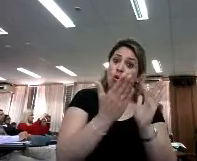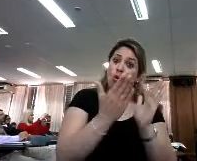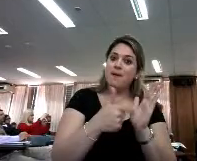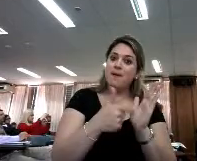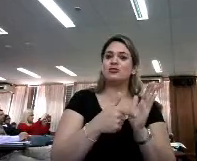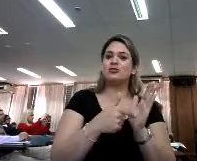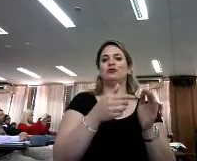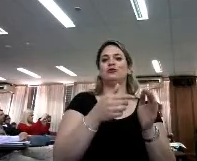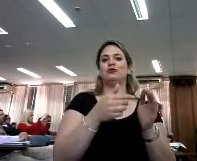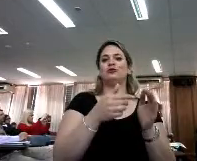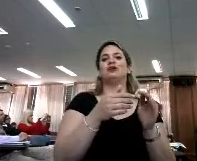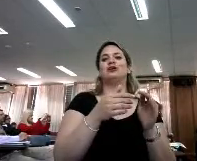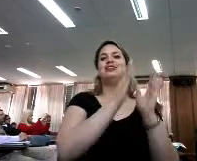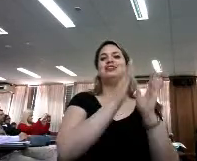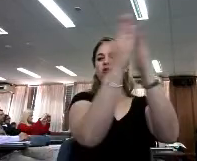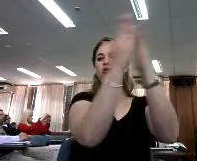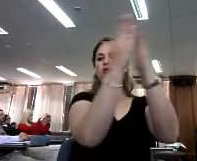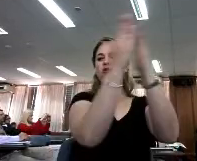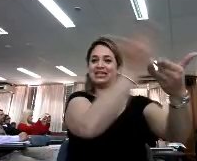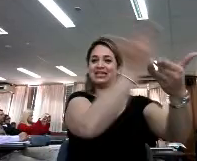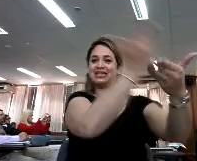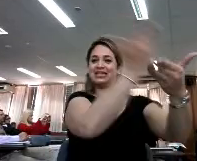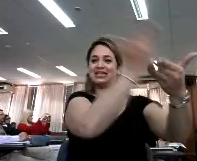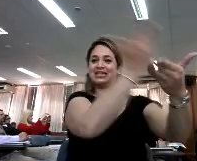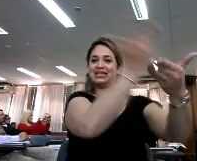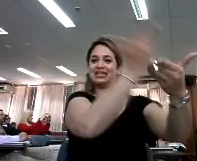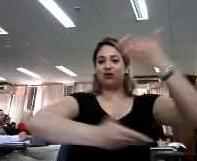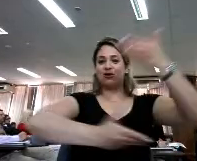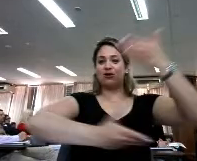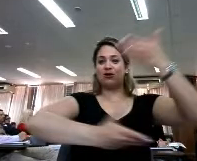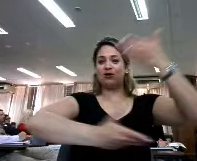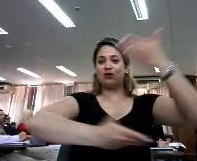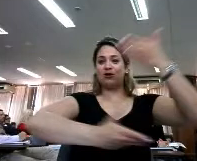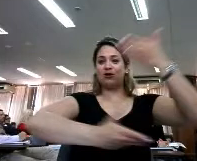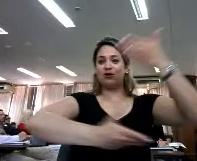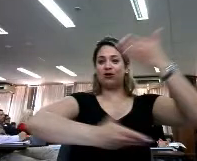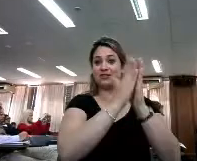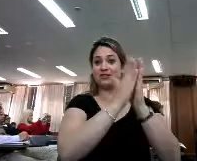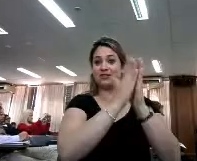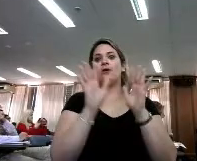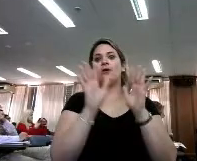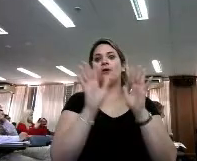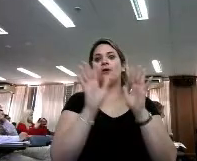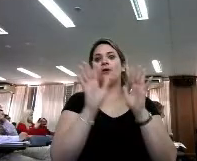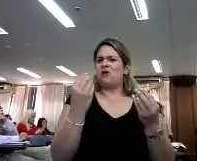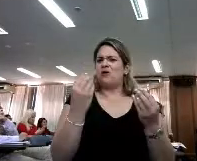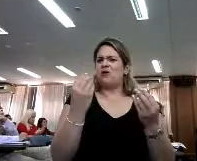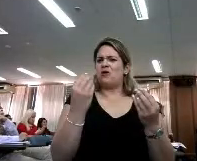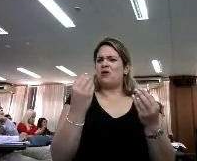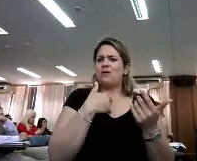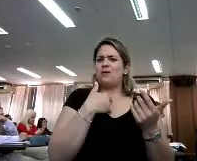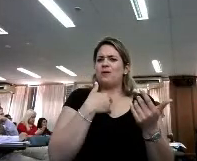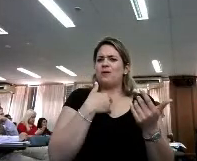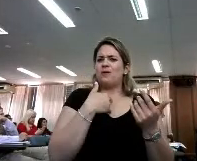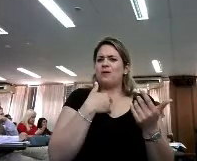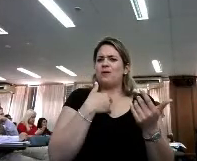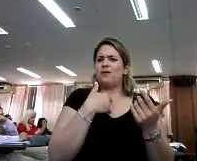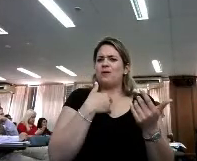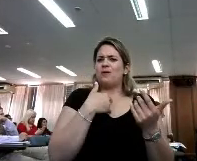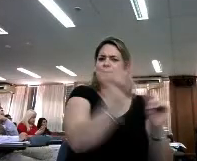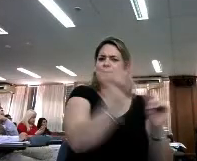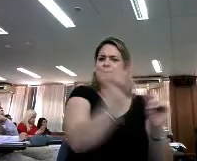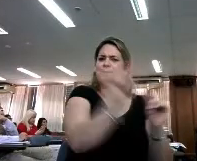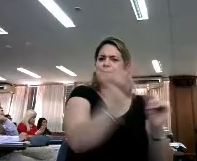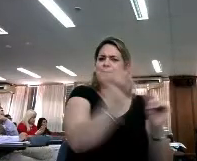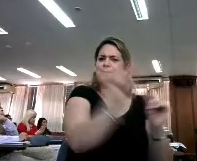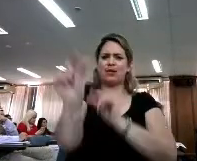público interbibliotecario. Y allí espero que todos hayan dicho, ¿cómo así? Es que para el préstamo necesitaba una autorización. Pues es que resulta